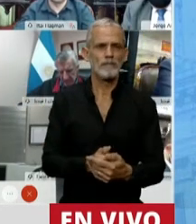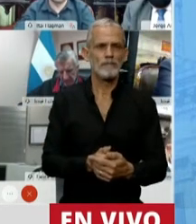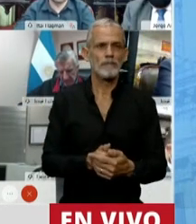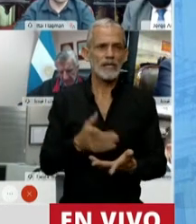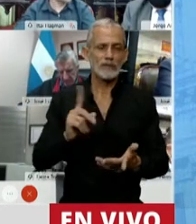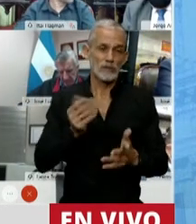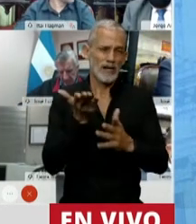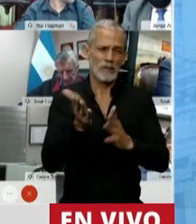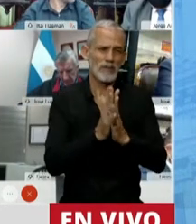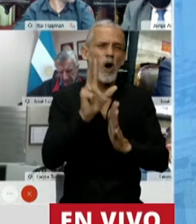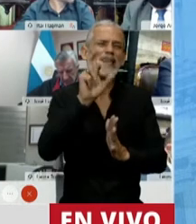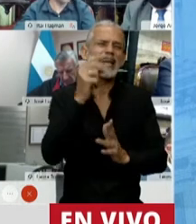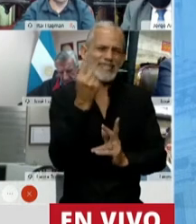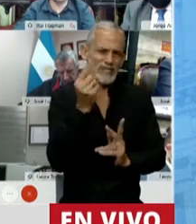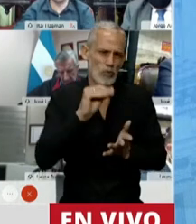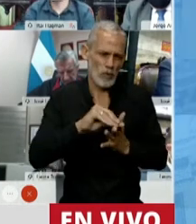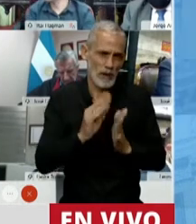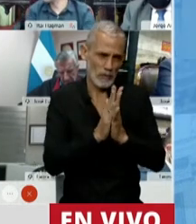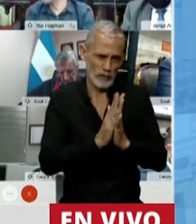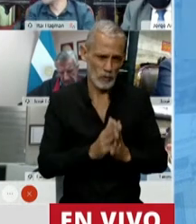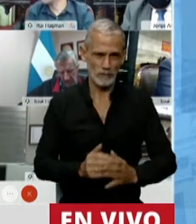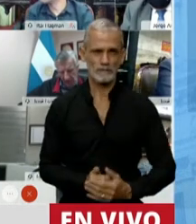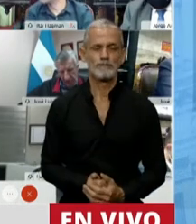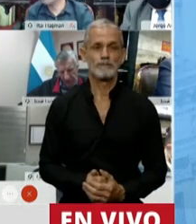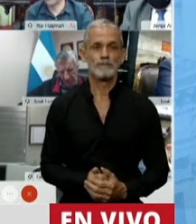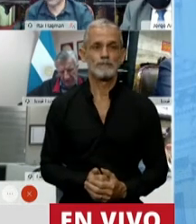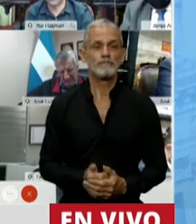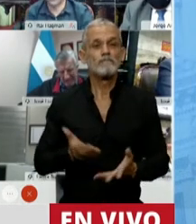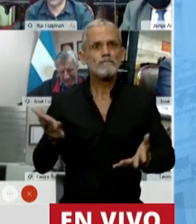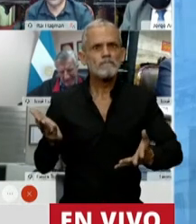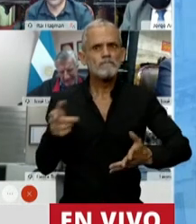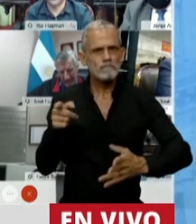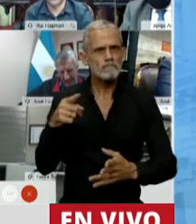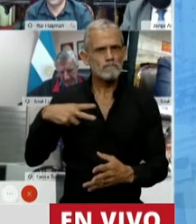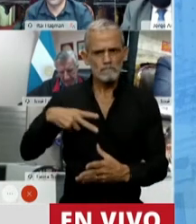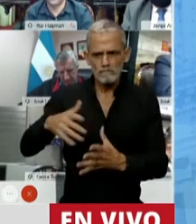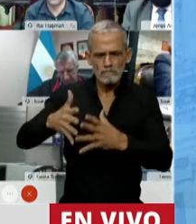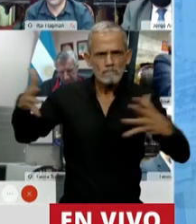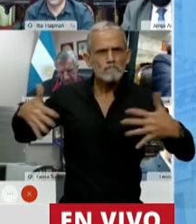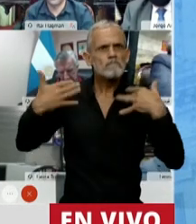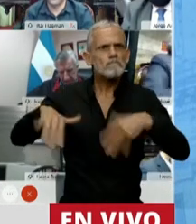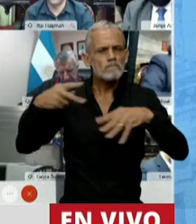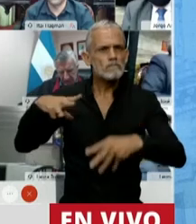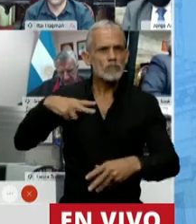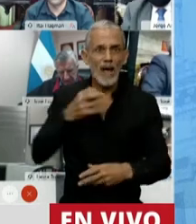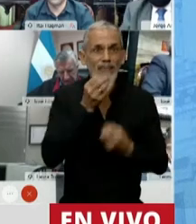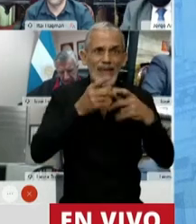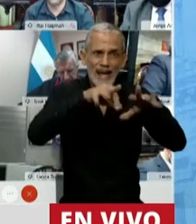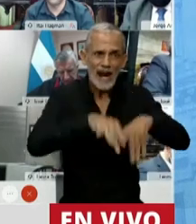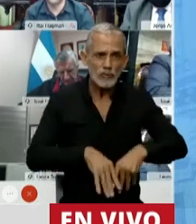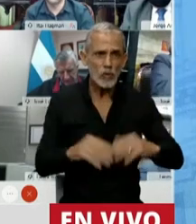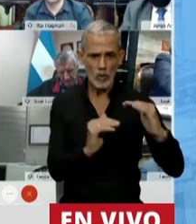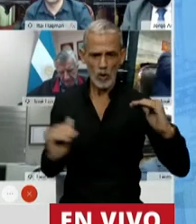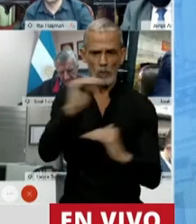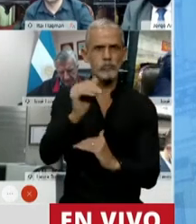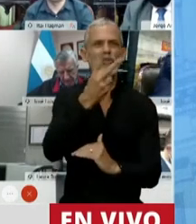Le voy a pedir unos 30 segundos más, presidente. Donde poseen una riqueza declarada superior